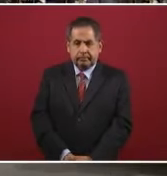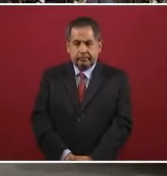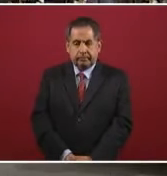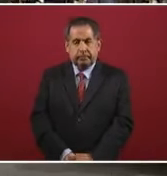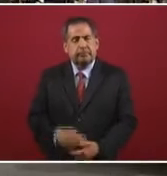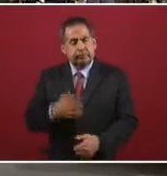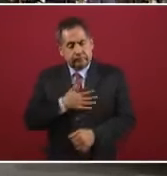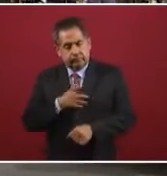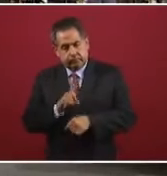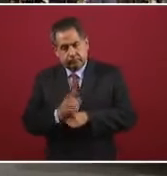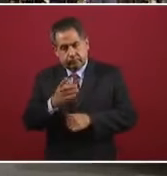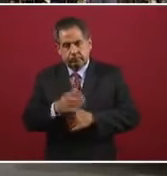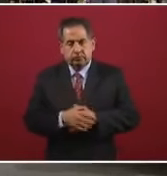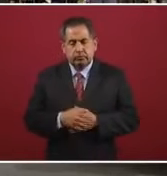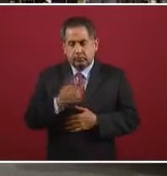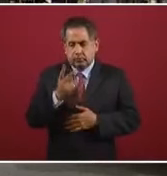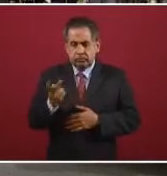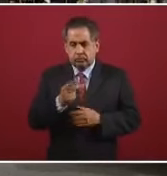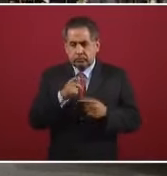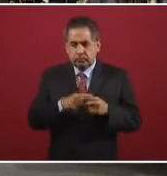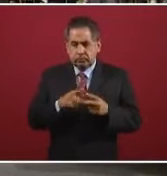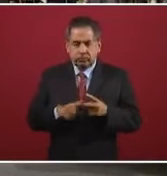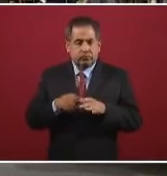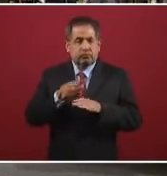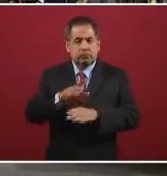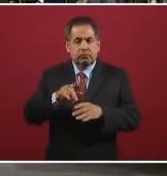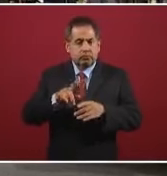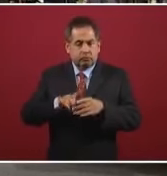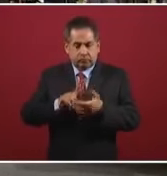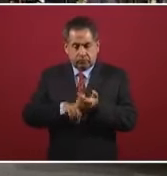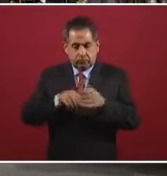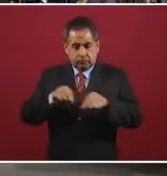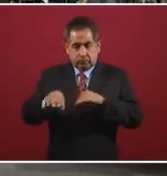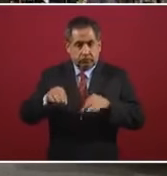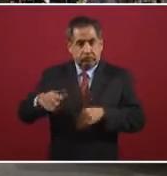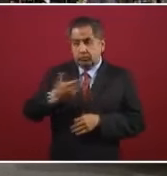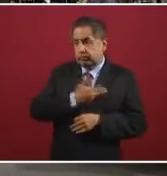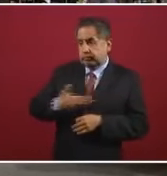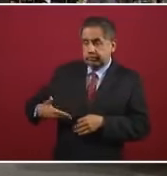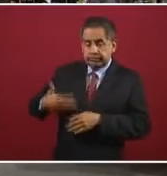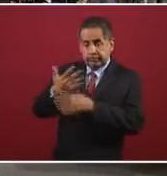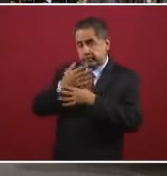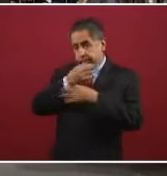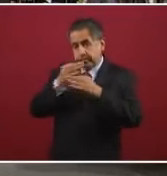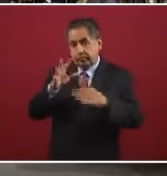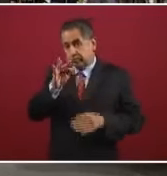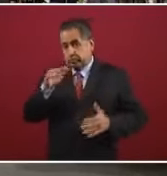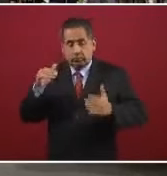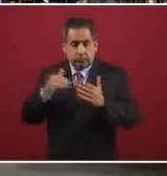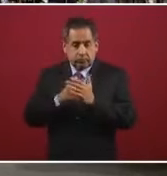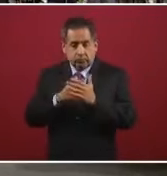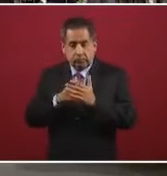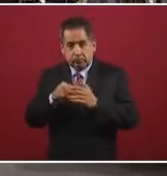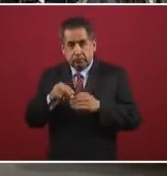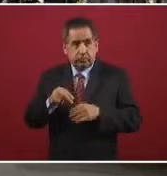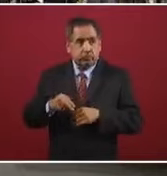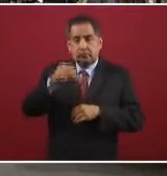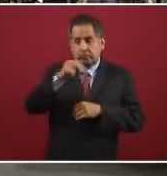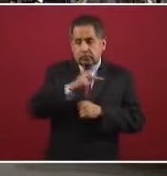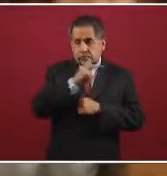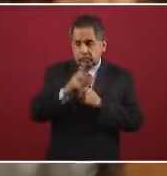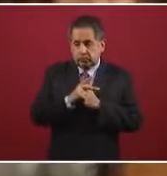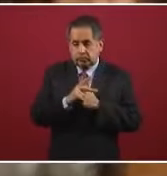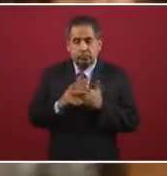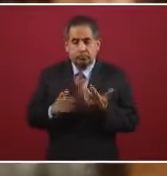Canciller, buenos días. Dos preguntas. En materia de empleo, el presidente anunciaba 40.000 empleos en el norte del país. La